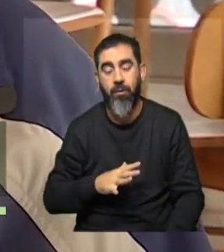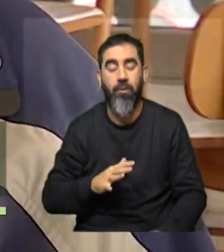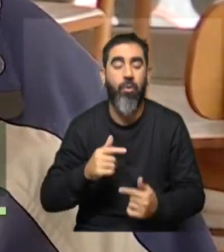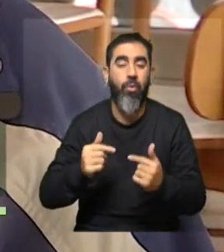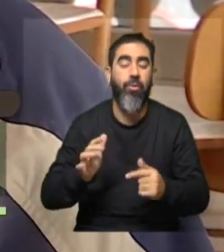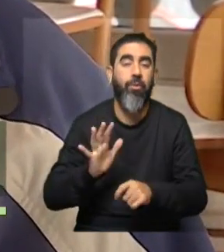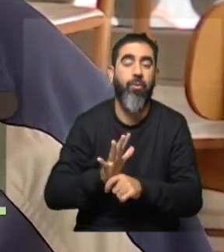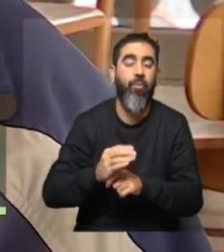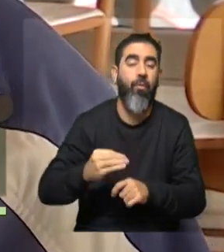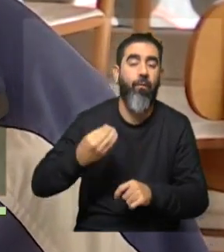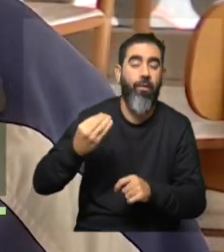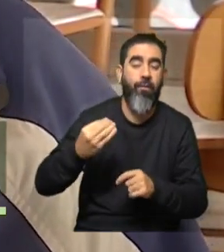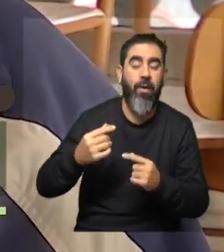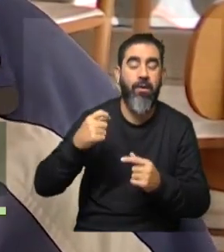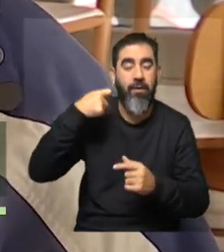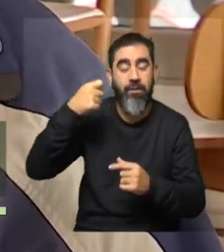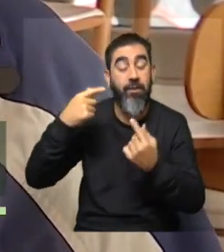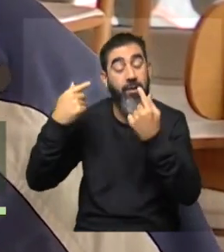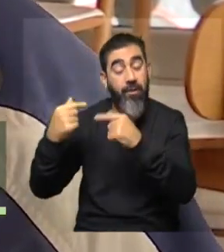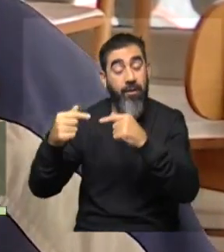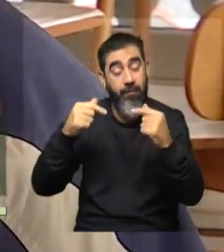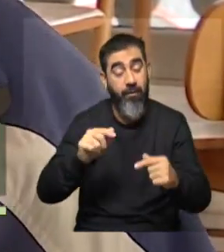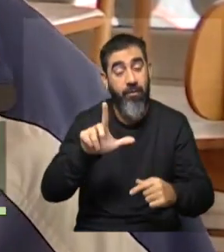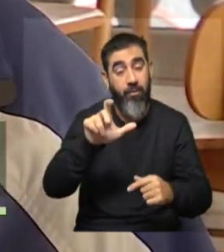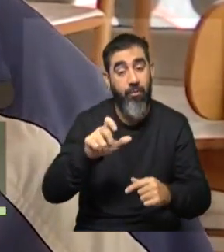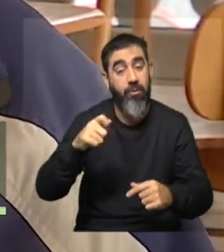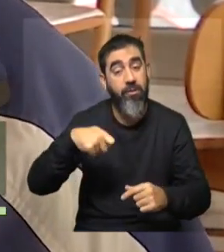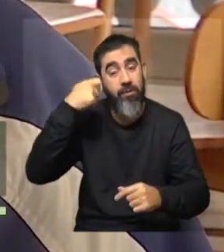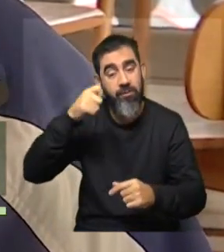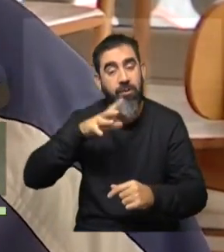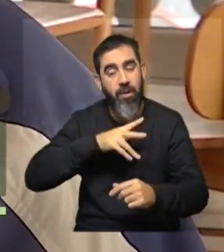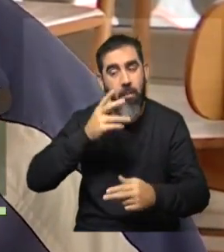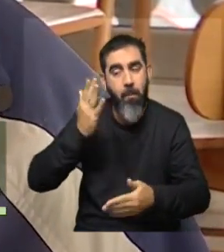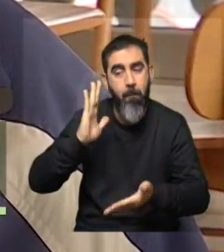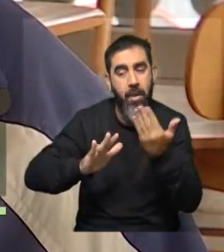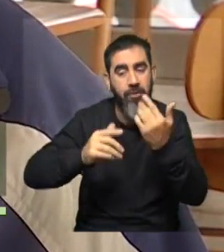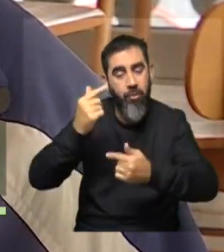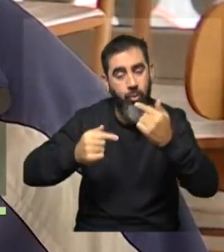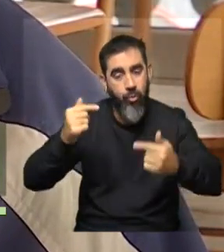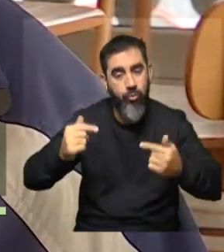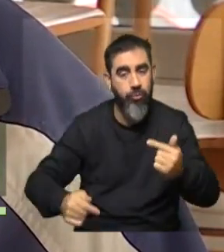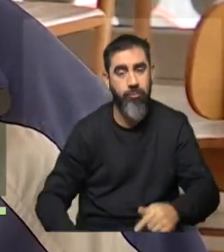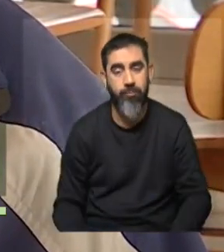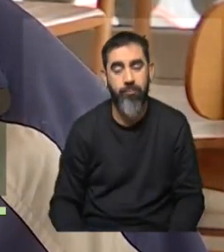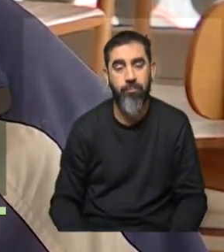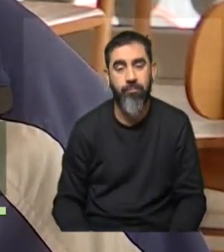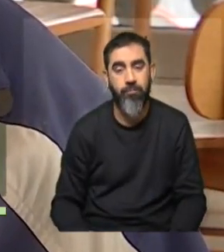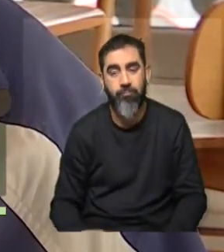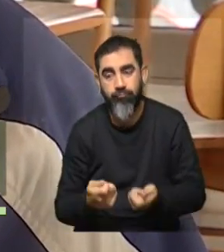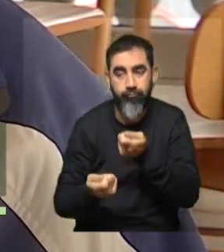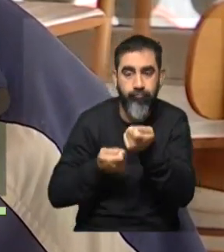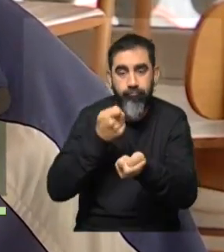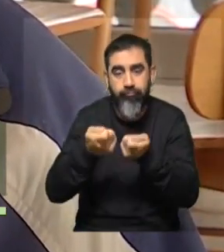que que en el cine Aunque parezca mentira digamos el cine tiene más herramientas para para manipular